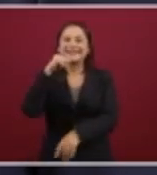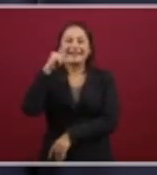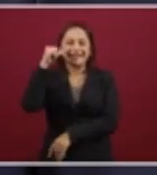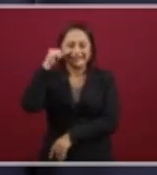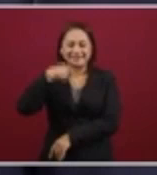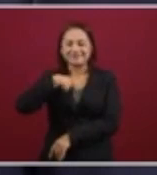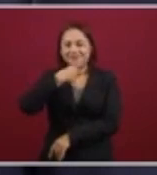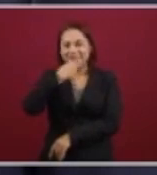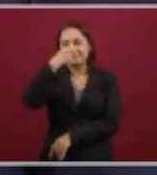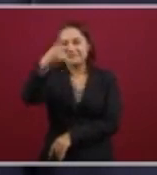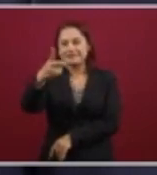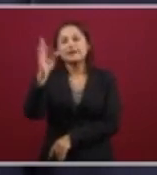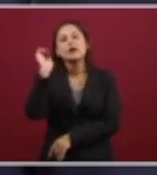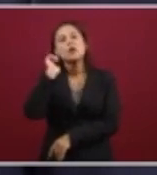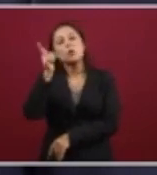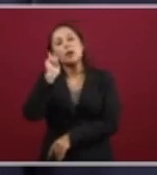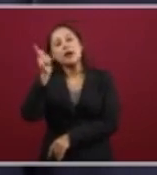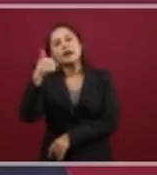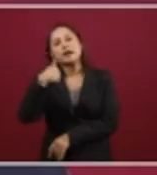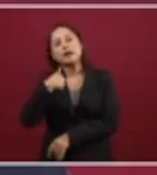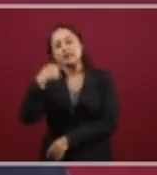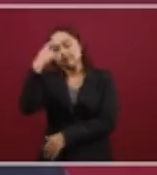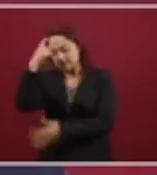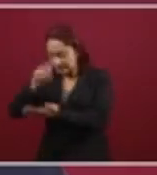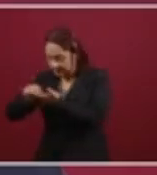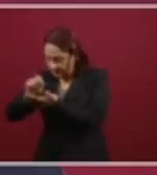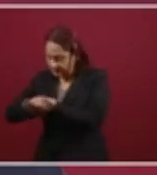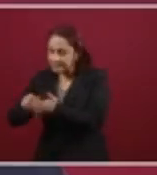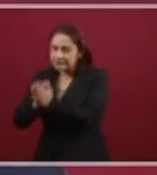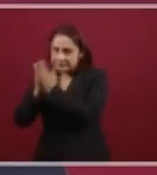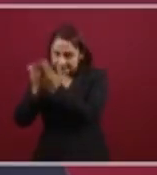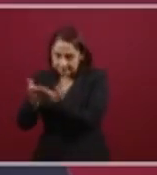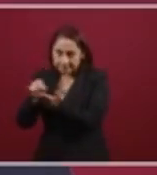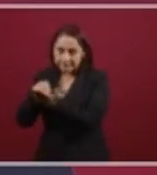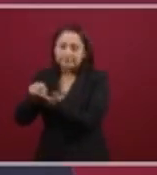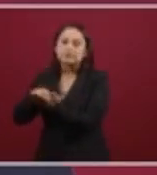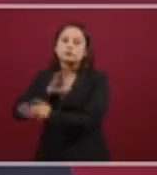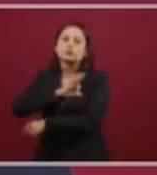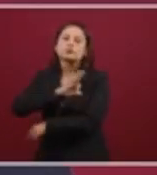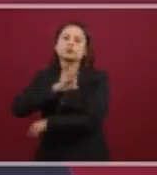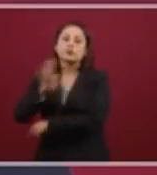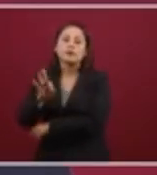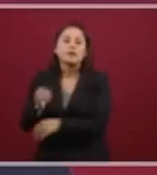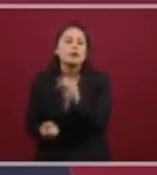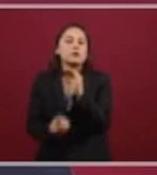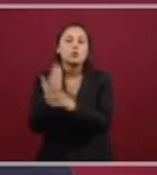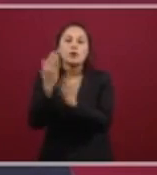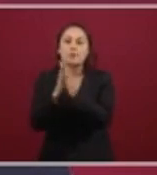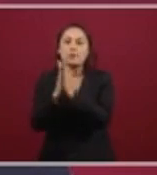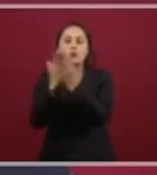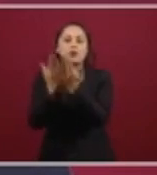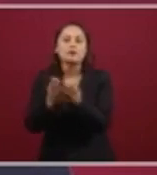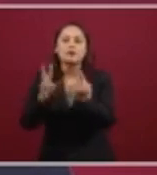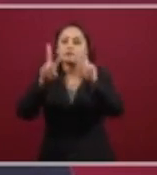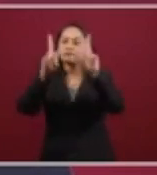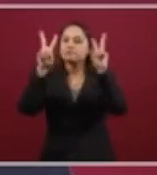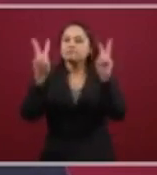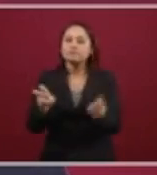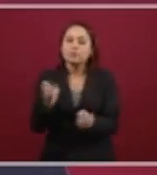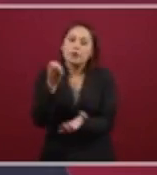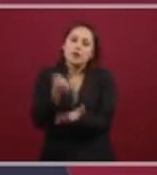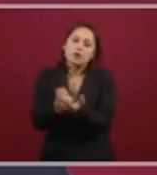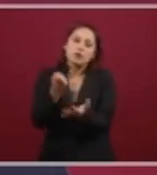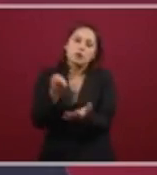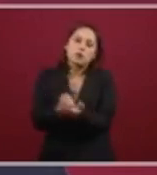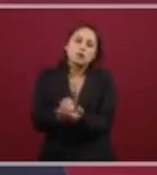unas notas para un nuevo libro sobre economía moral, que es